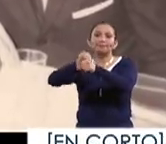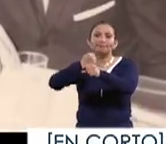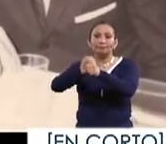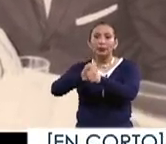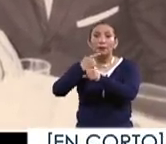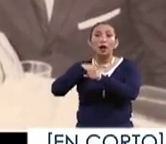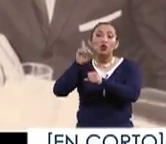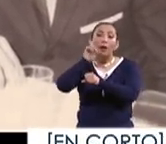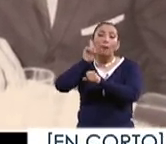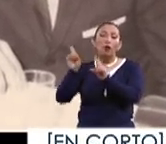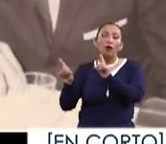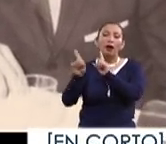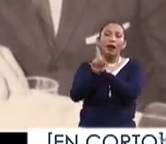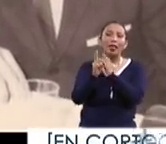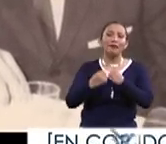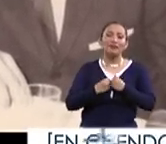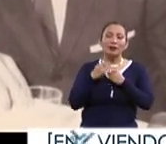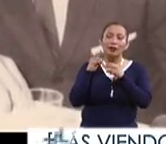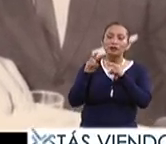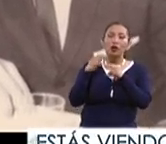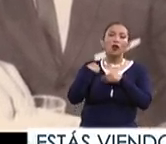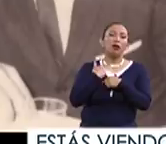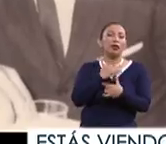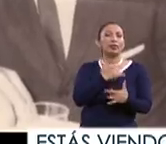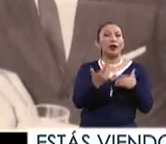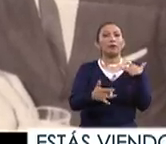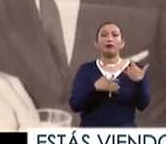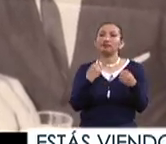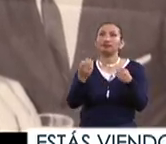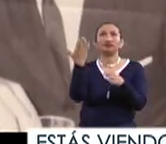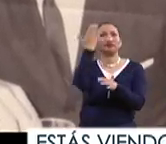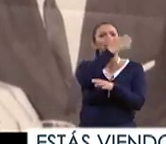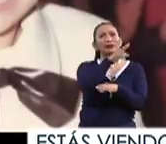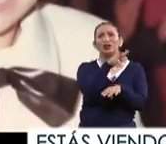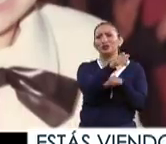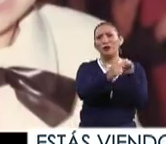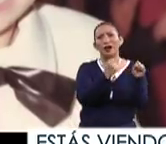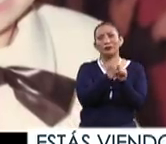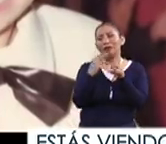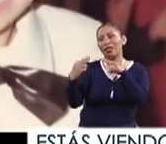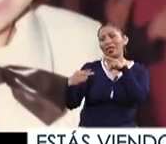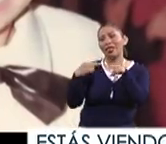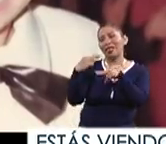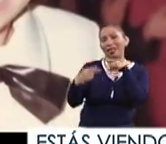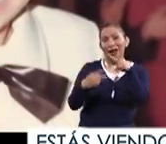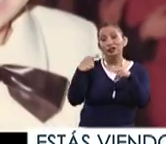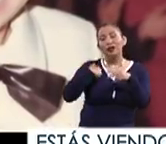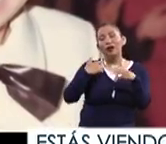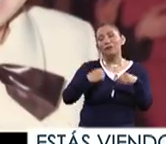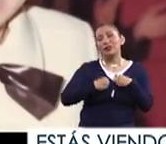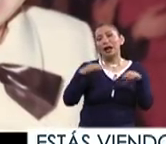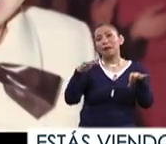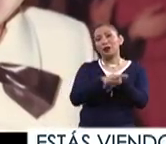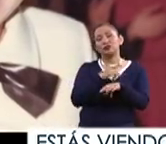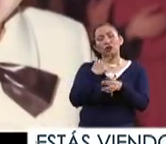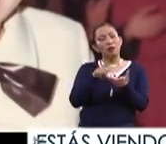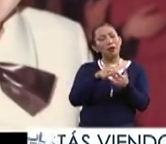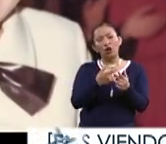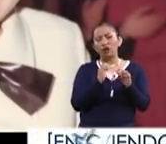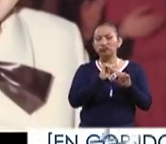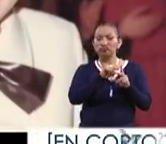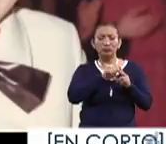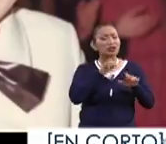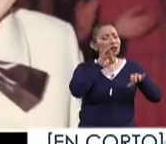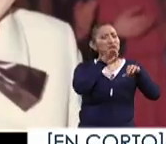se me había cruzado una dama en mi vida de la que estaba yo enamorado desde los 18 años. Entonces fue cambiando mi vida porque yo decidí empezar a